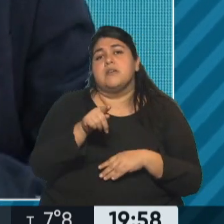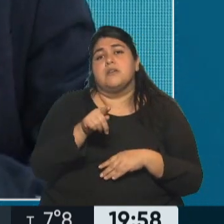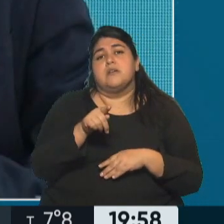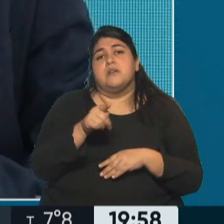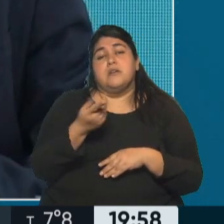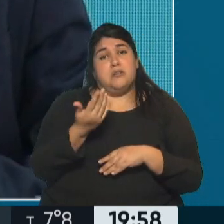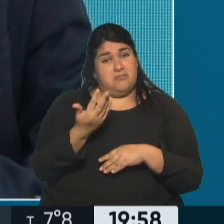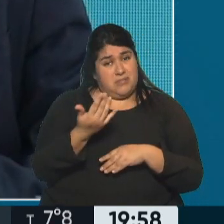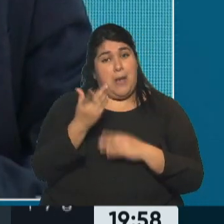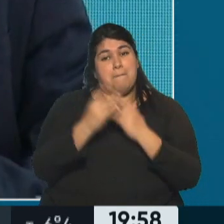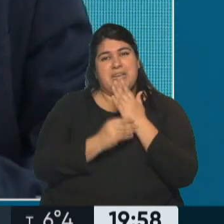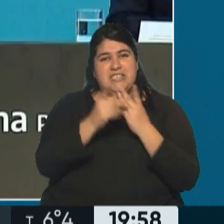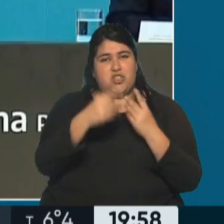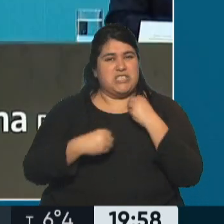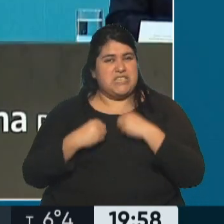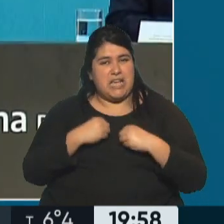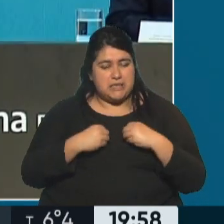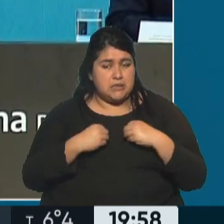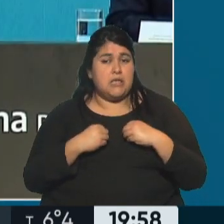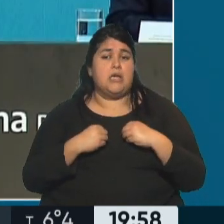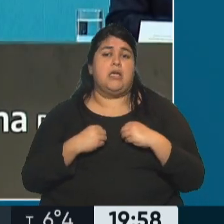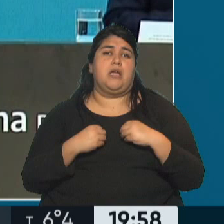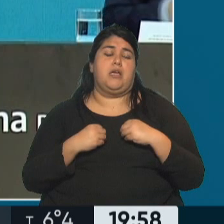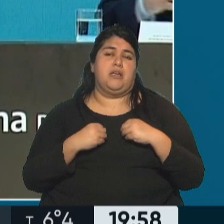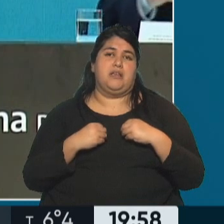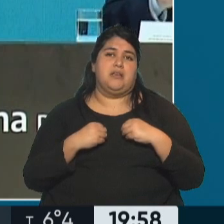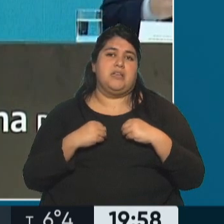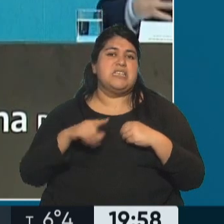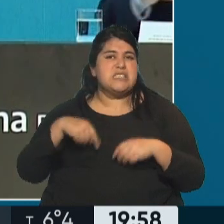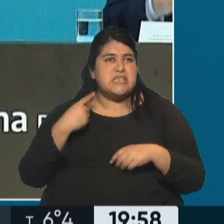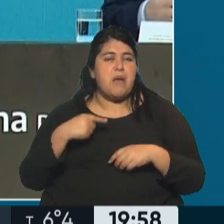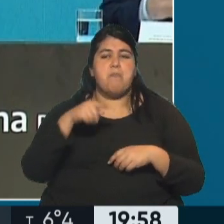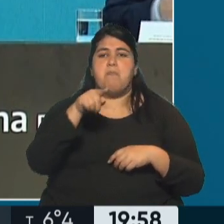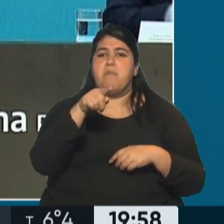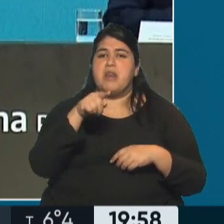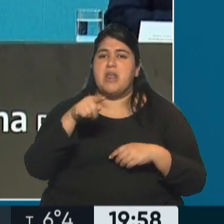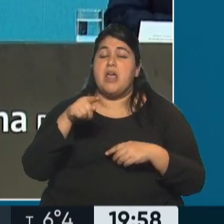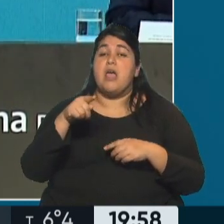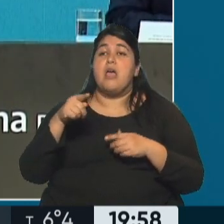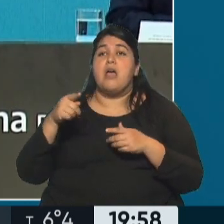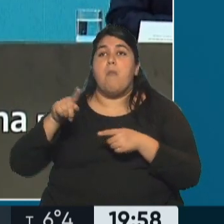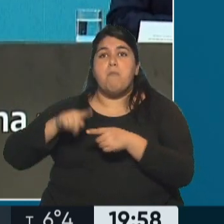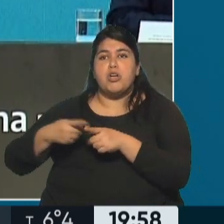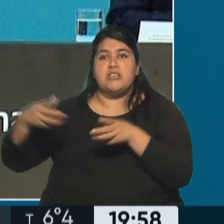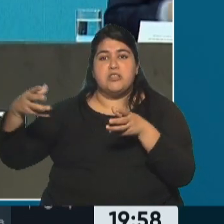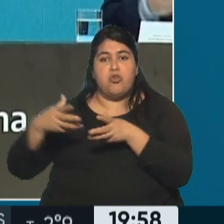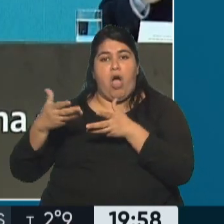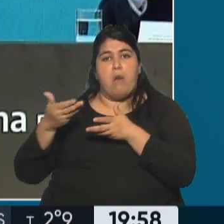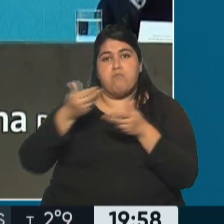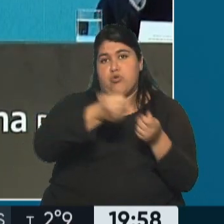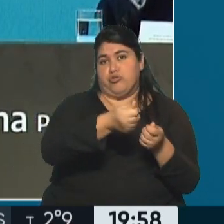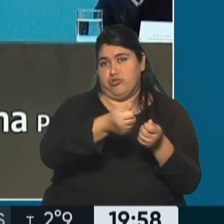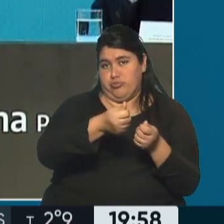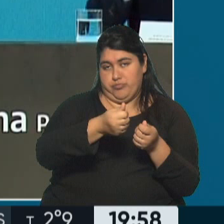a lo que sentía el ministro, ¿no?, a lo que percibía el ministro, a la falta de apoyo político del